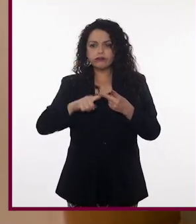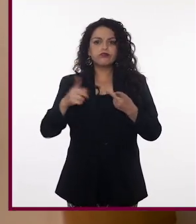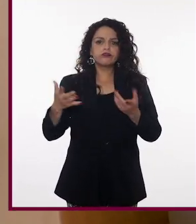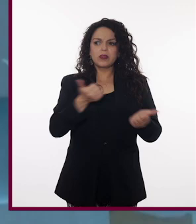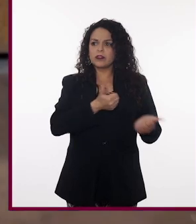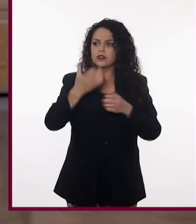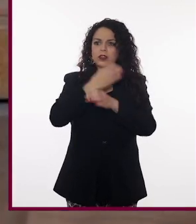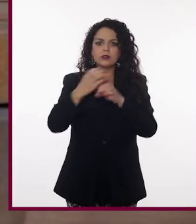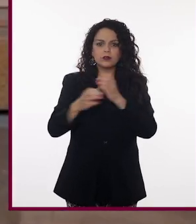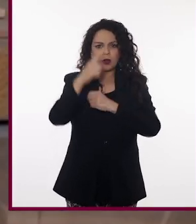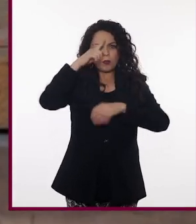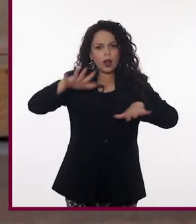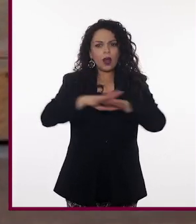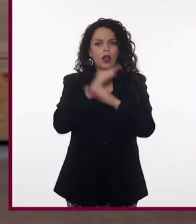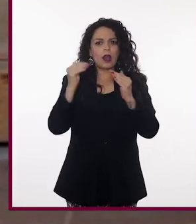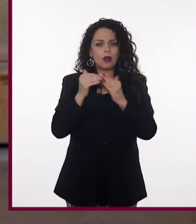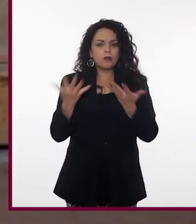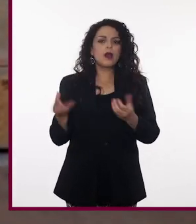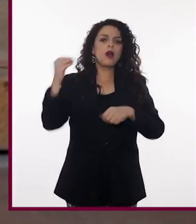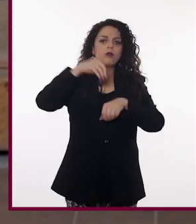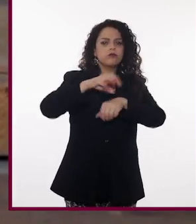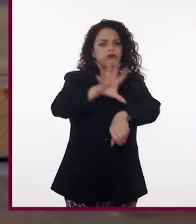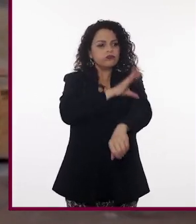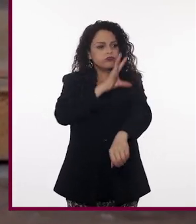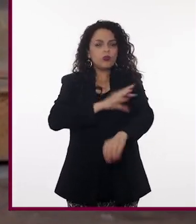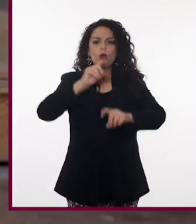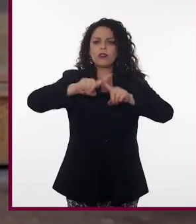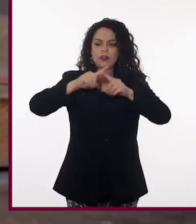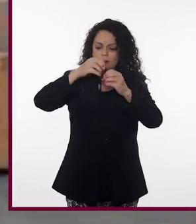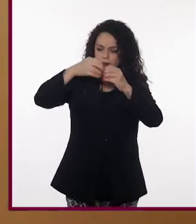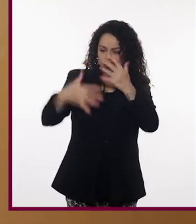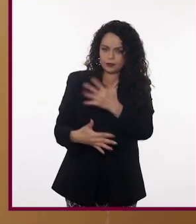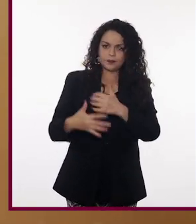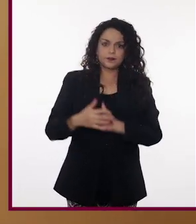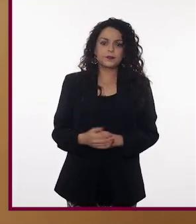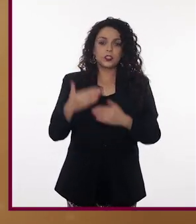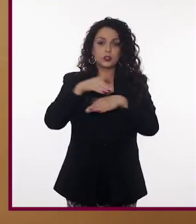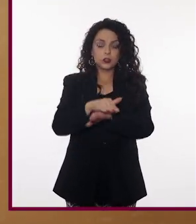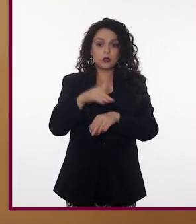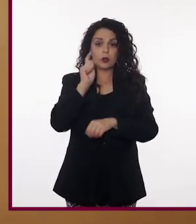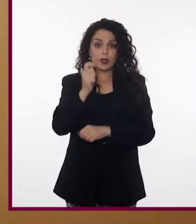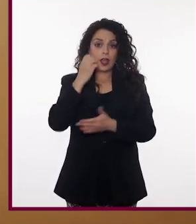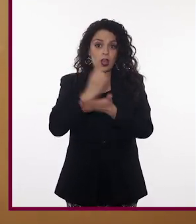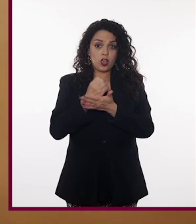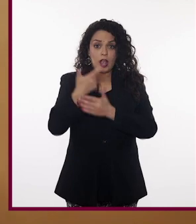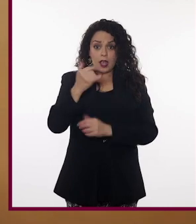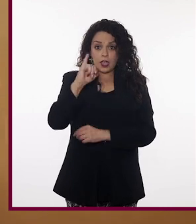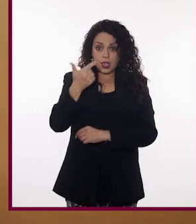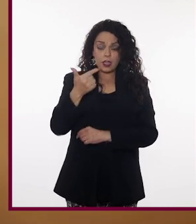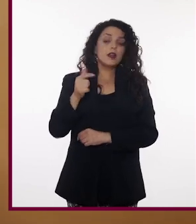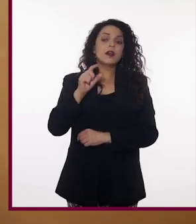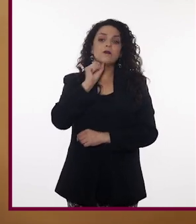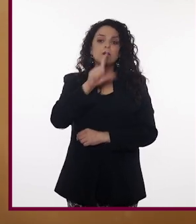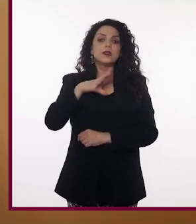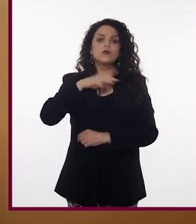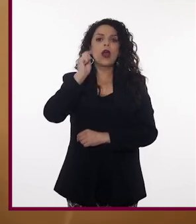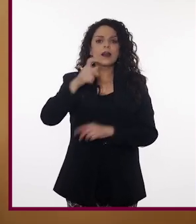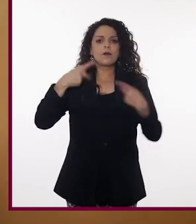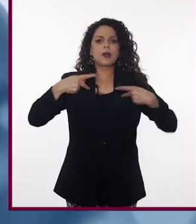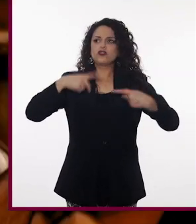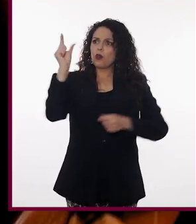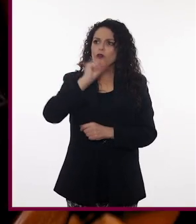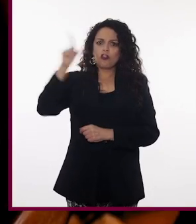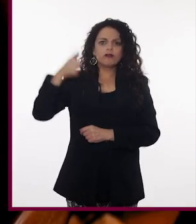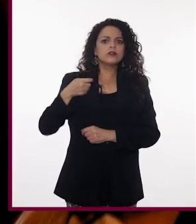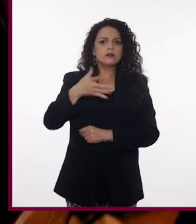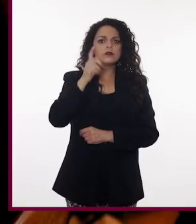mudanzas, instalaciones eléctricas, entre otras. Dentro de la economía gig se incluyen también a profesionistas,